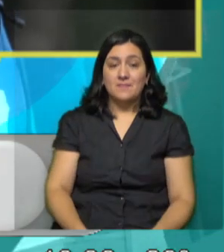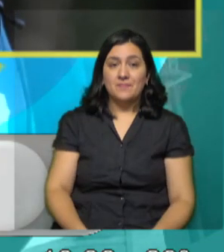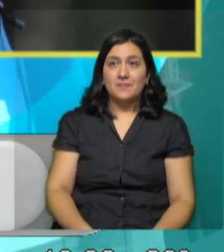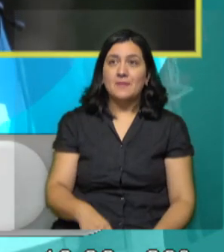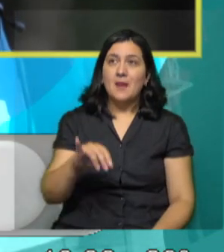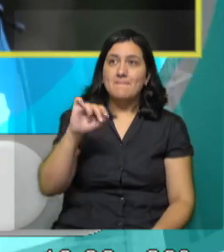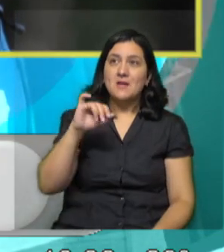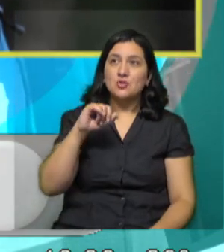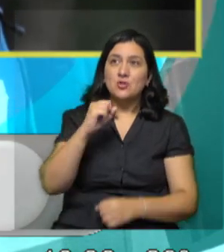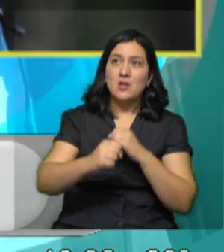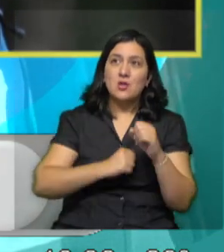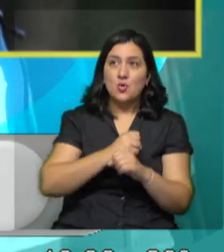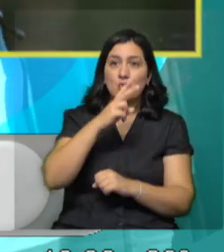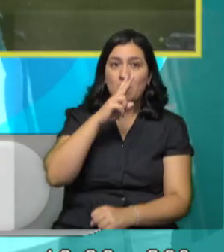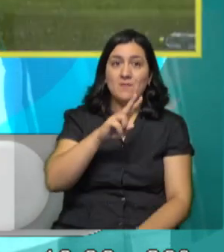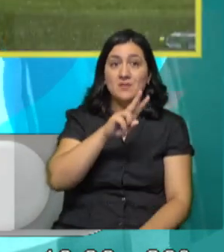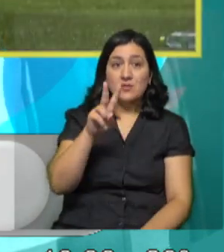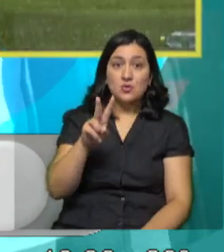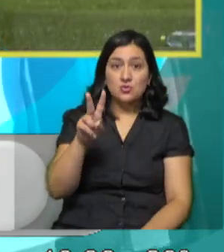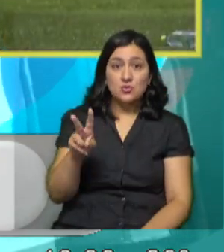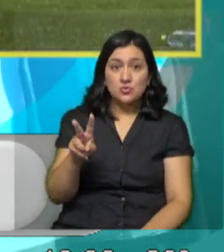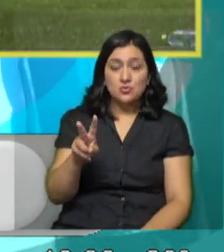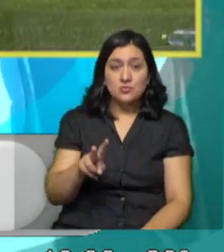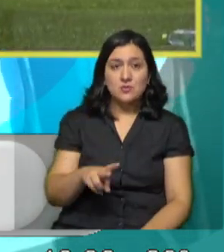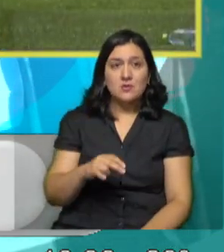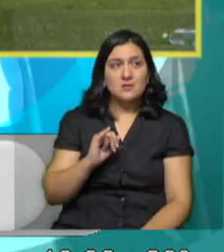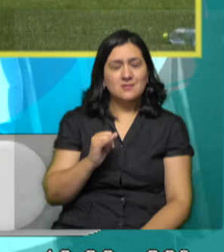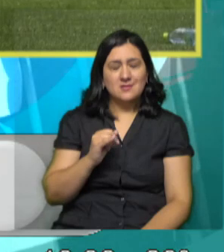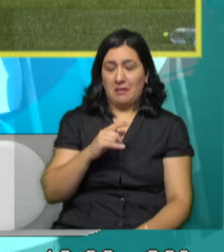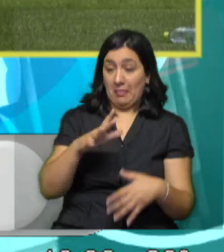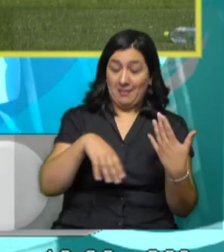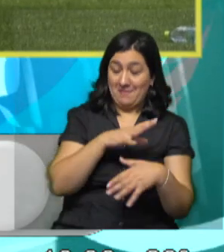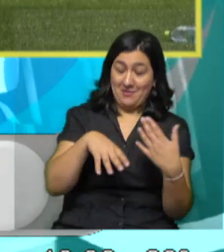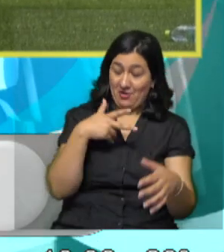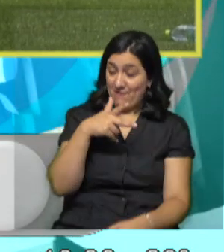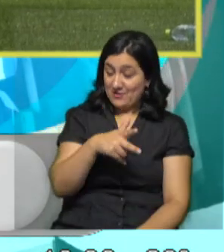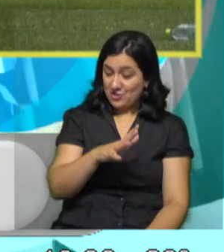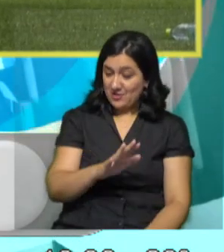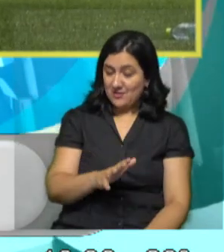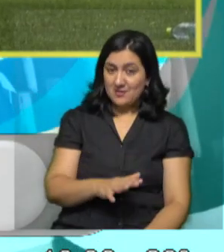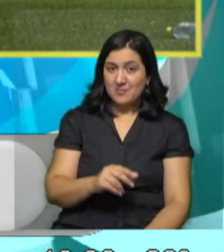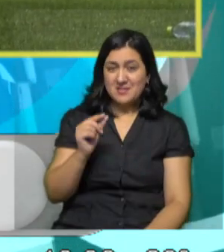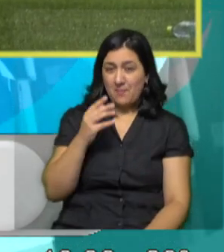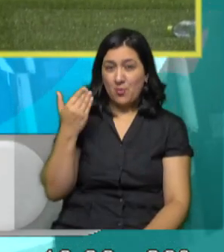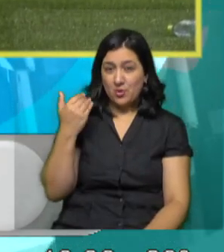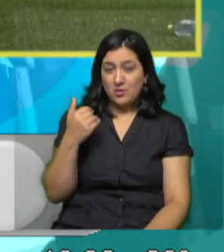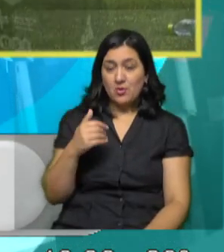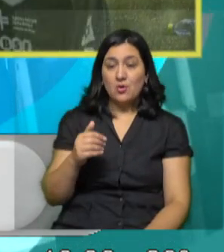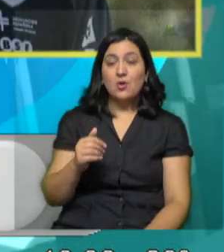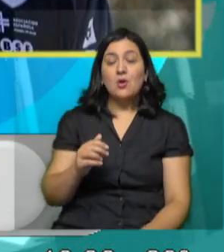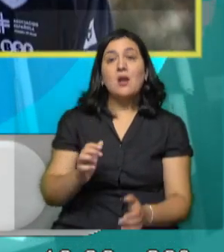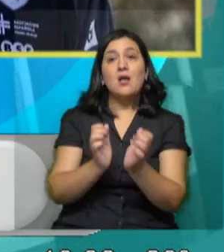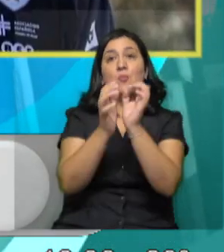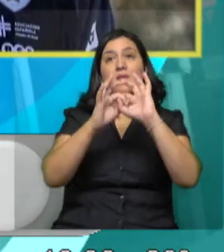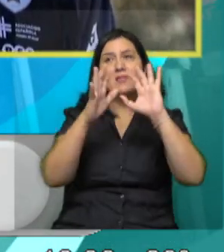del 2022. Sí, por ahí. Ya tengo un lío, yo soy un desastre con la fecha, pero... Digo, bueno, pero no hace nada. La Libertadores de Peñarol fue en